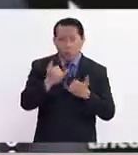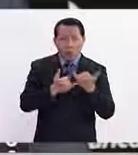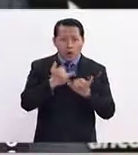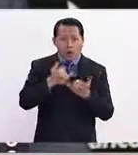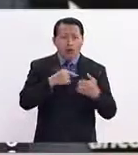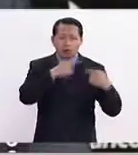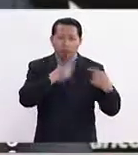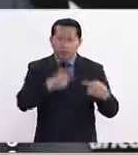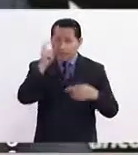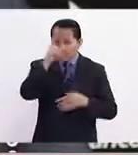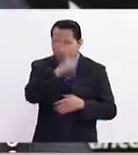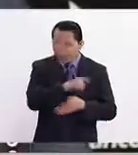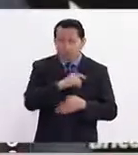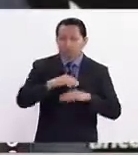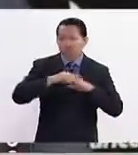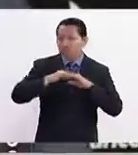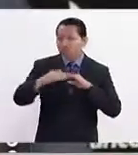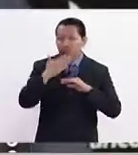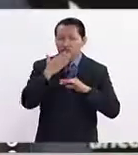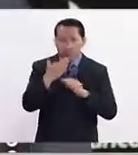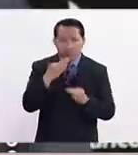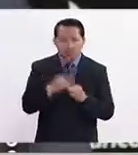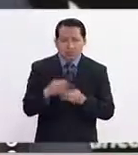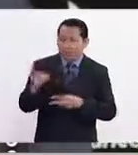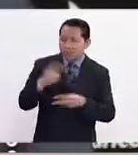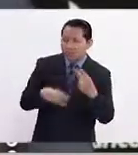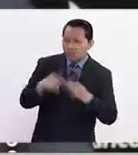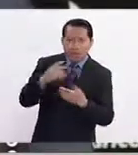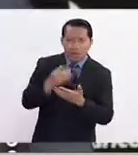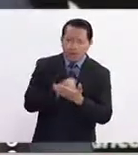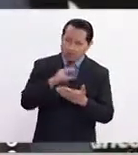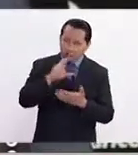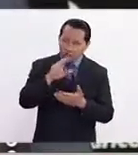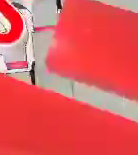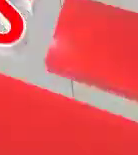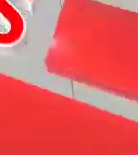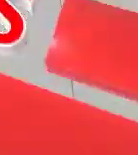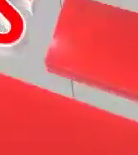difícil, pero bueno, vinimos y ganamos, no es fácil ganar de visitante.